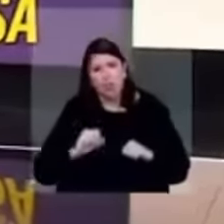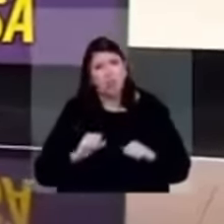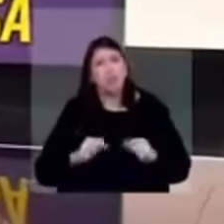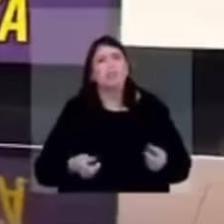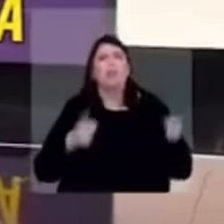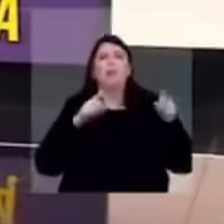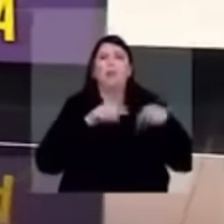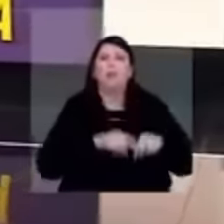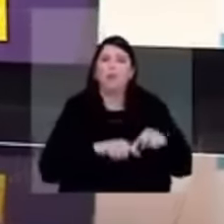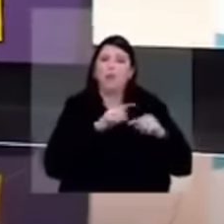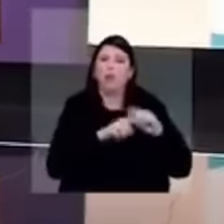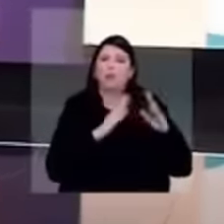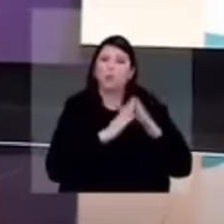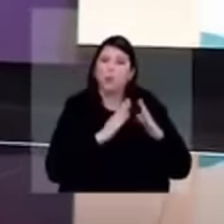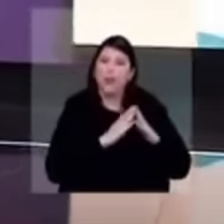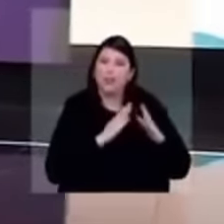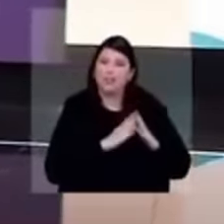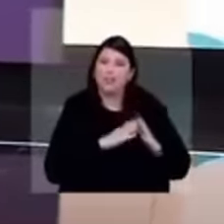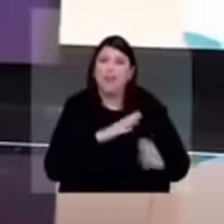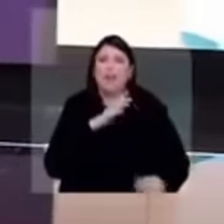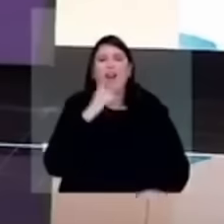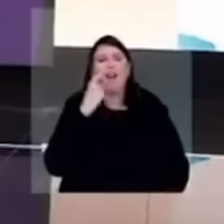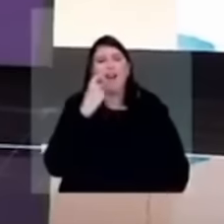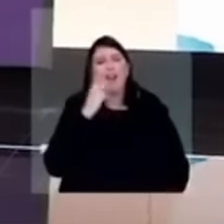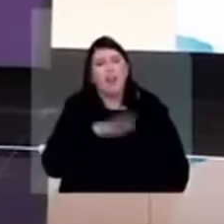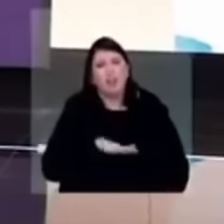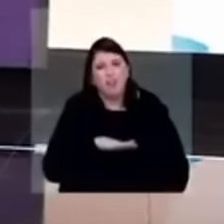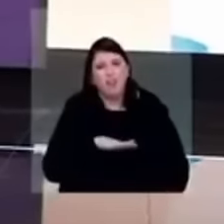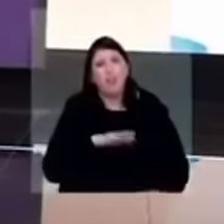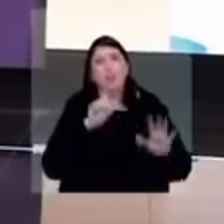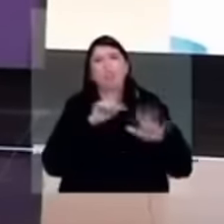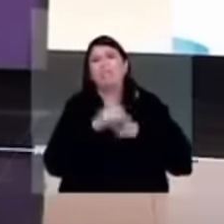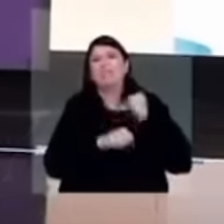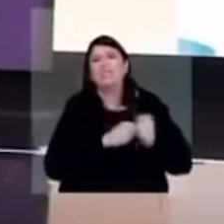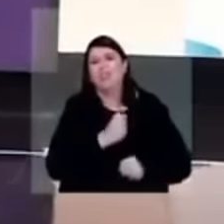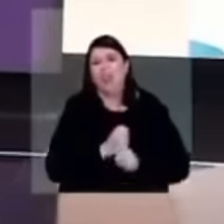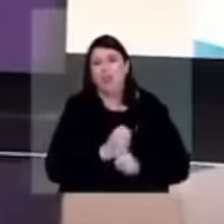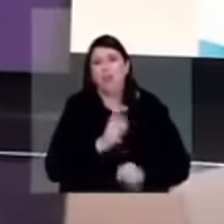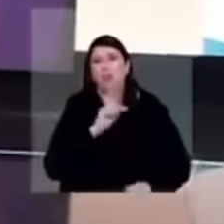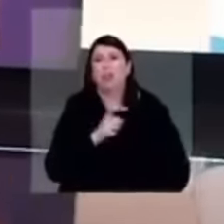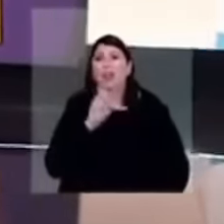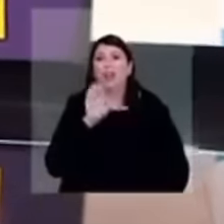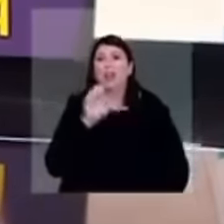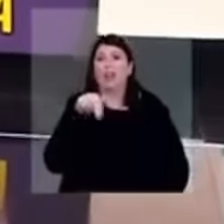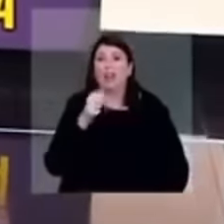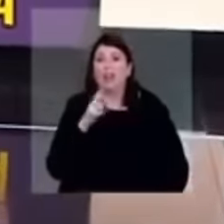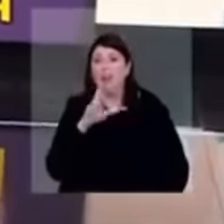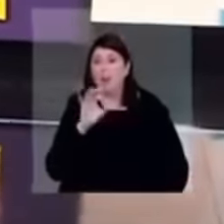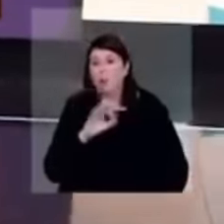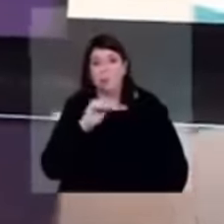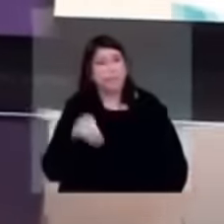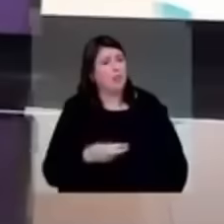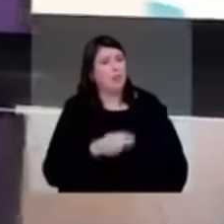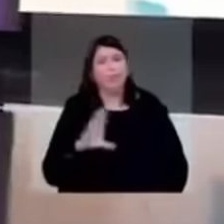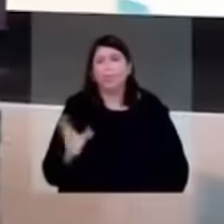esta jornada el pequeño Genaro Cabrera. Este niño de 7 años que perdió a toda su familia en un accidente de tránsito